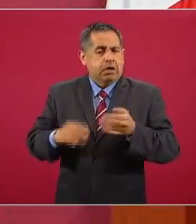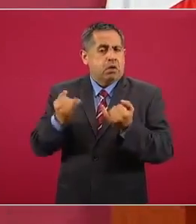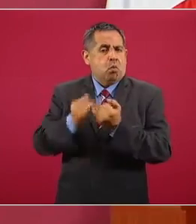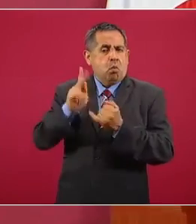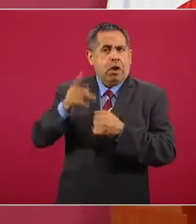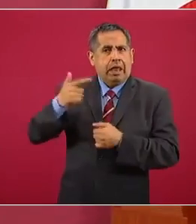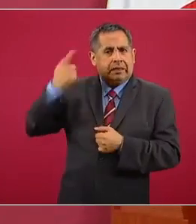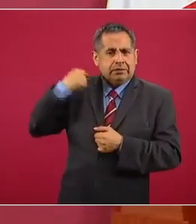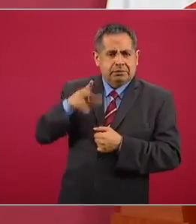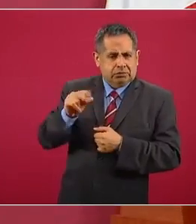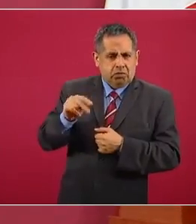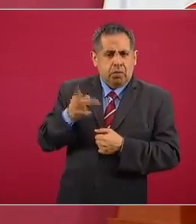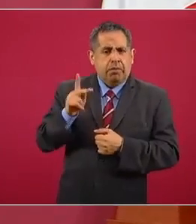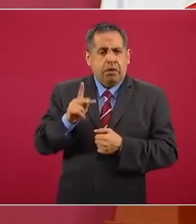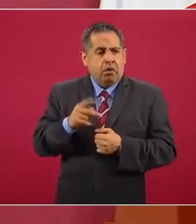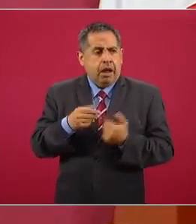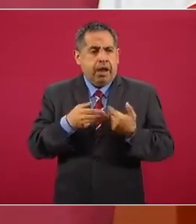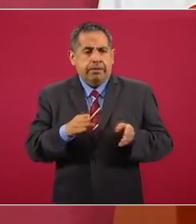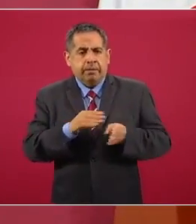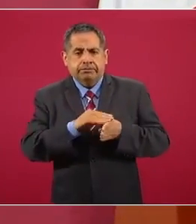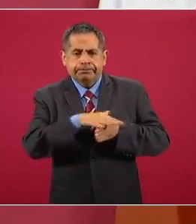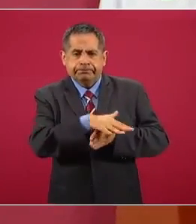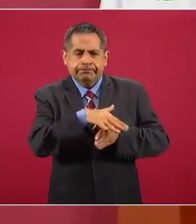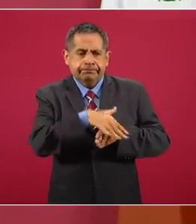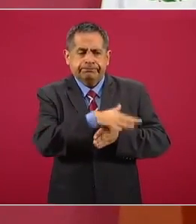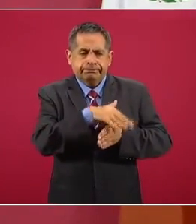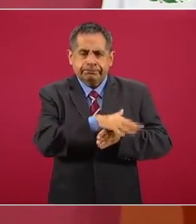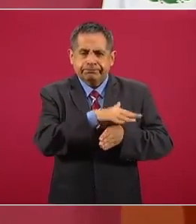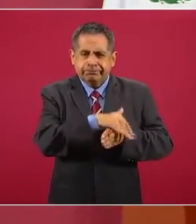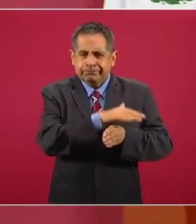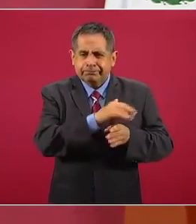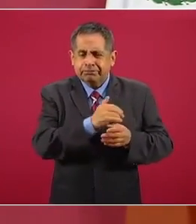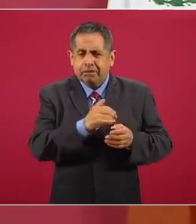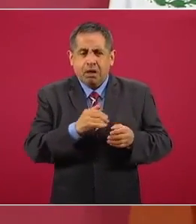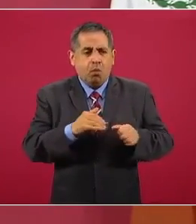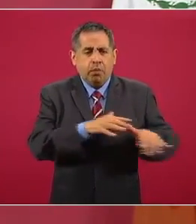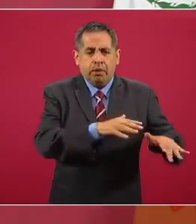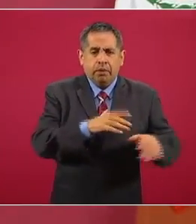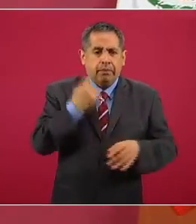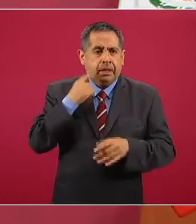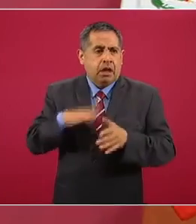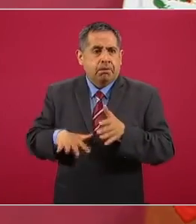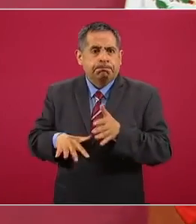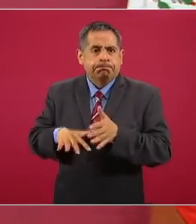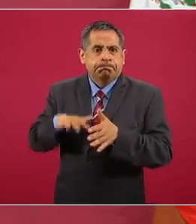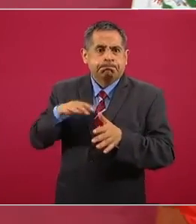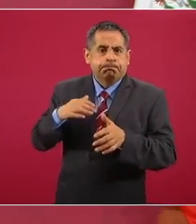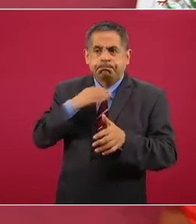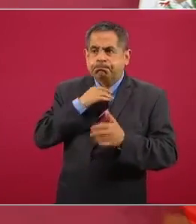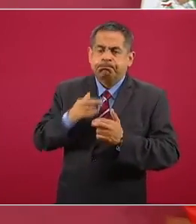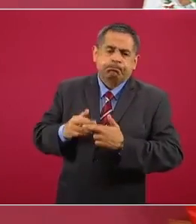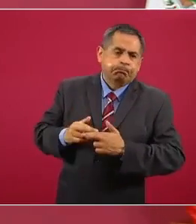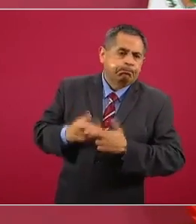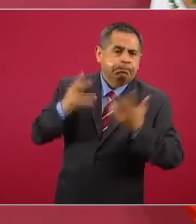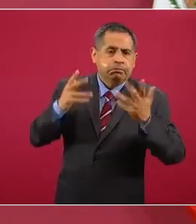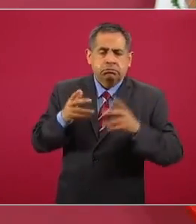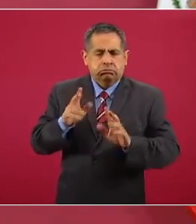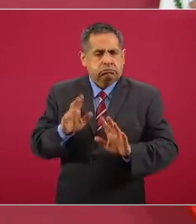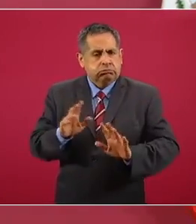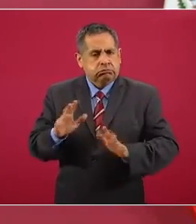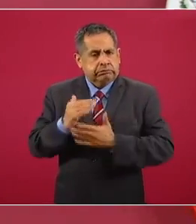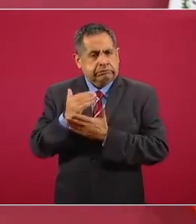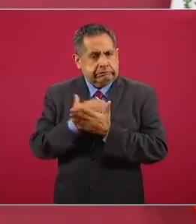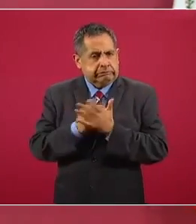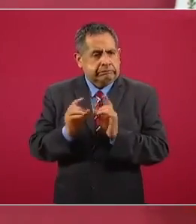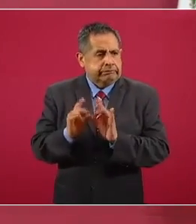anterior, pero sí están soltando más agua para que no se tenga riesgo en